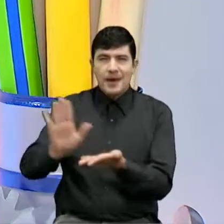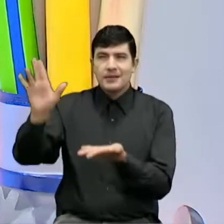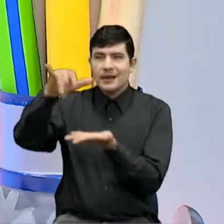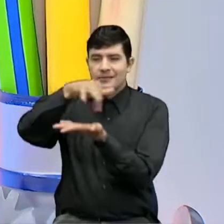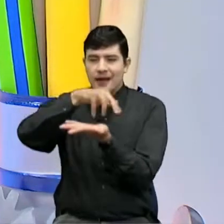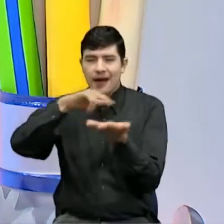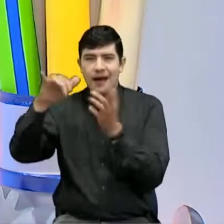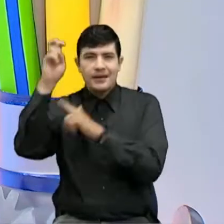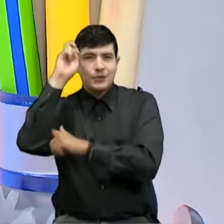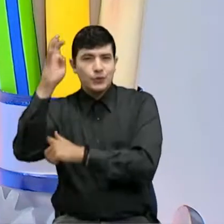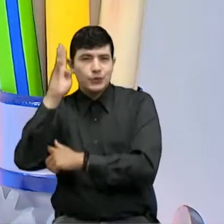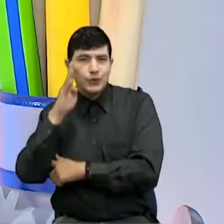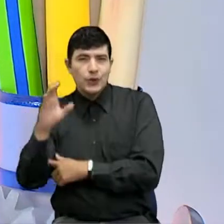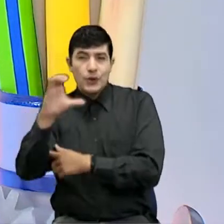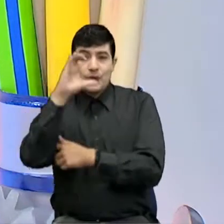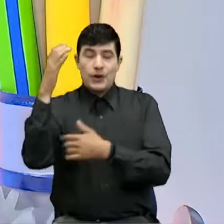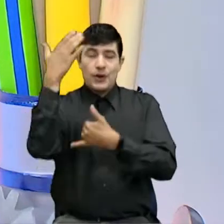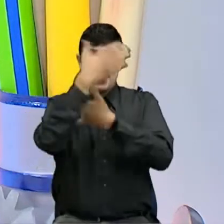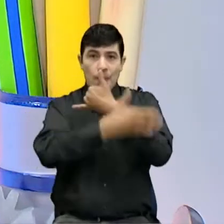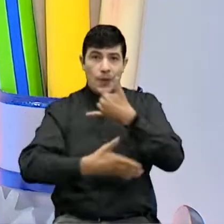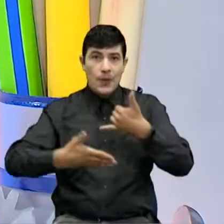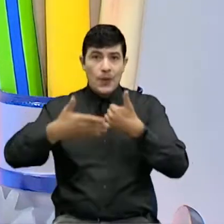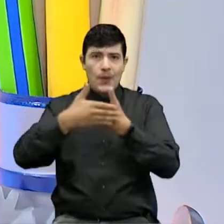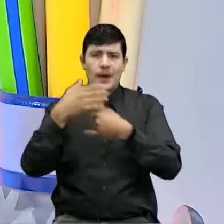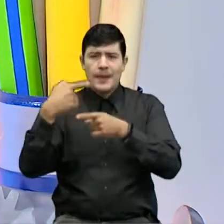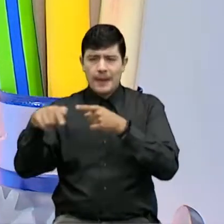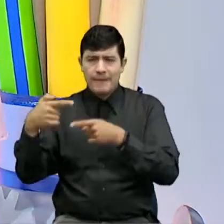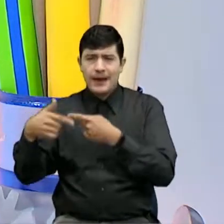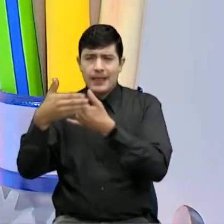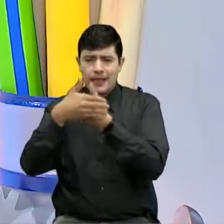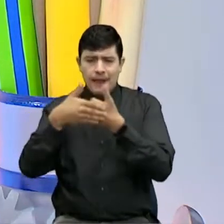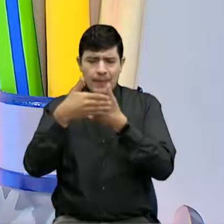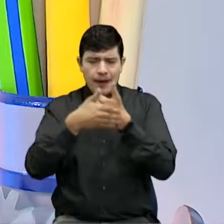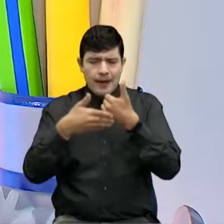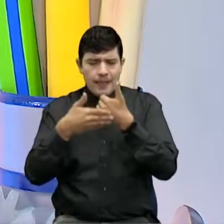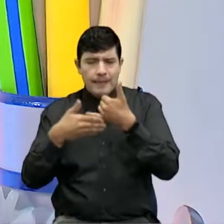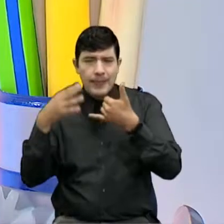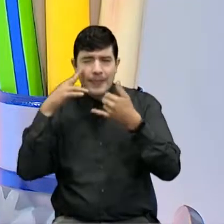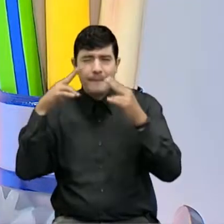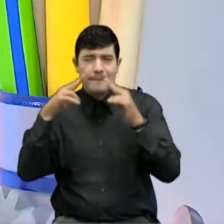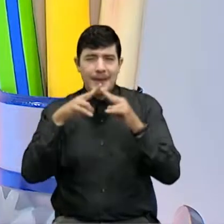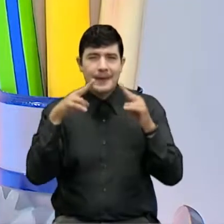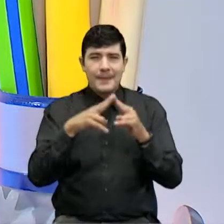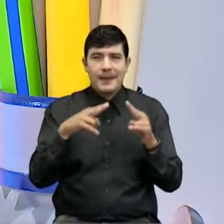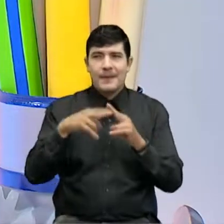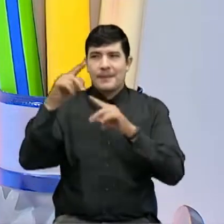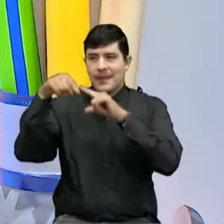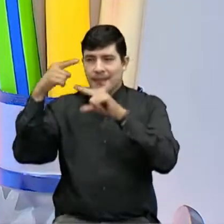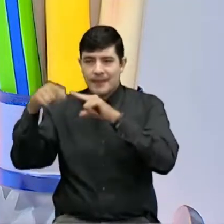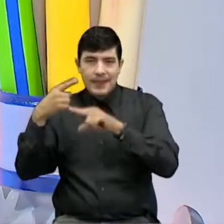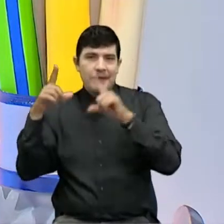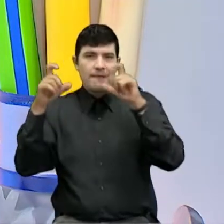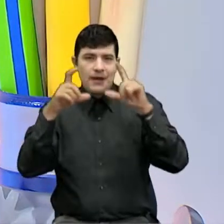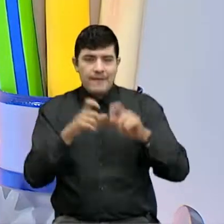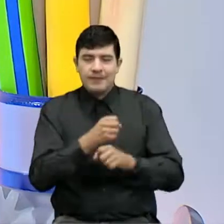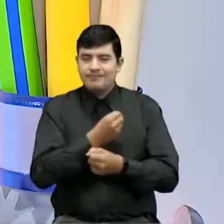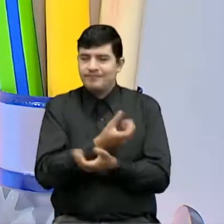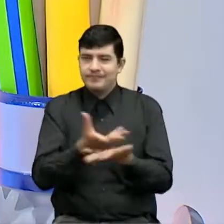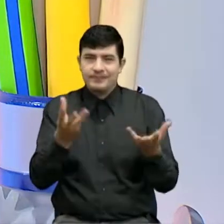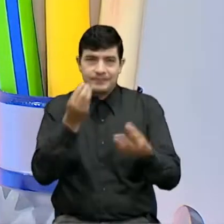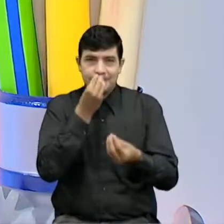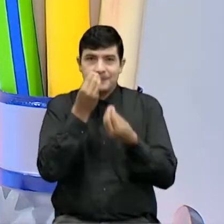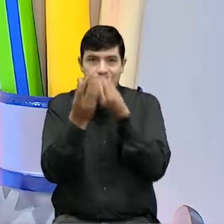Santander, de Colombia entera, de todos los departamentos desde donde nos reportan constantemente sintonía. Les enviamos un